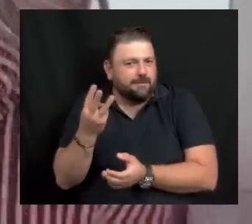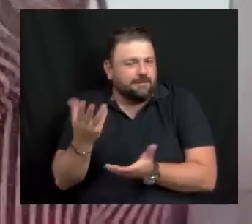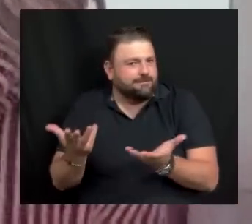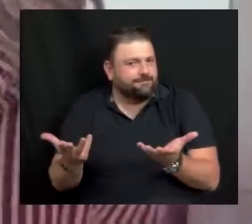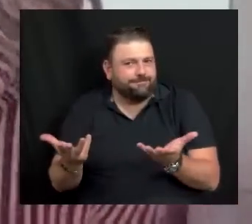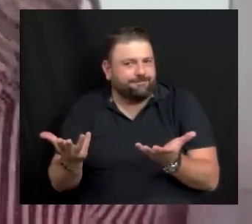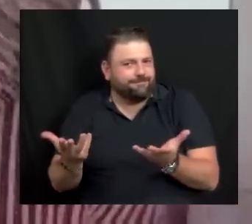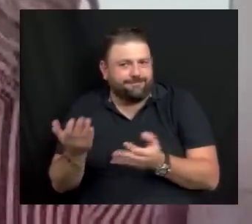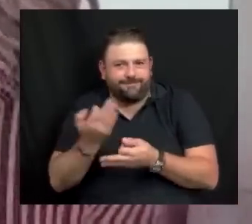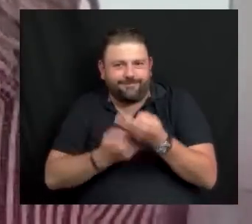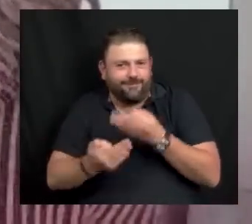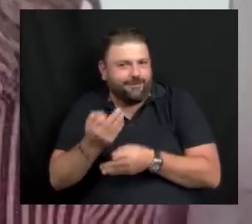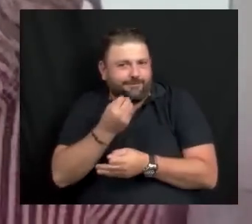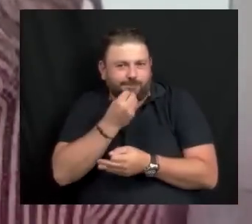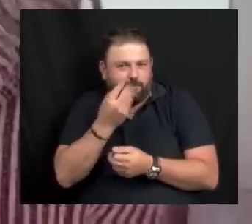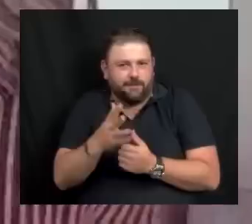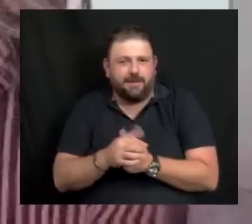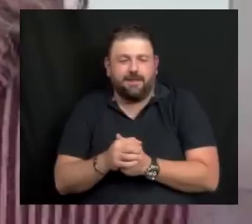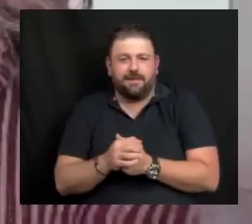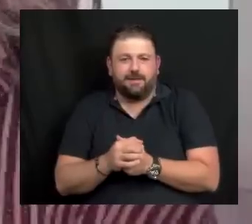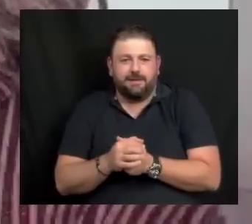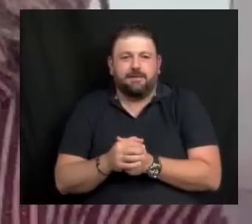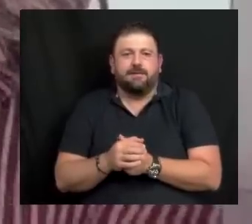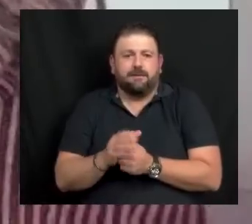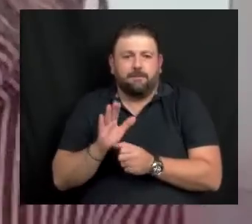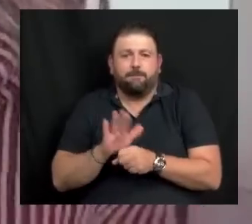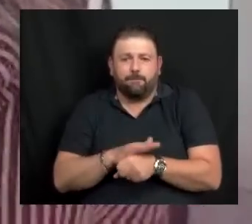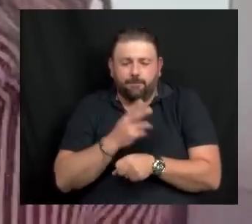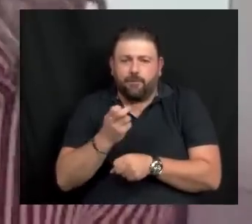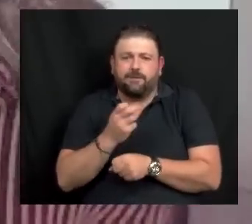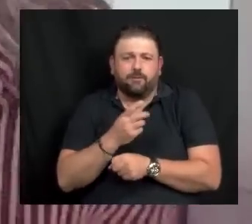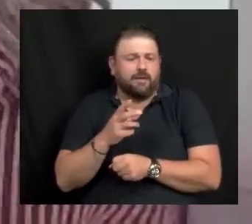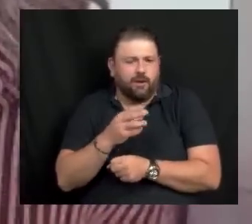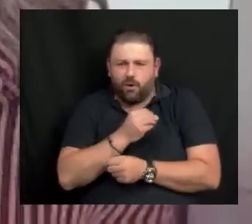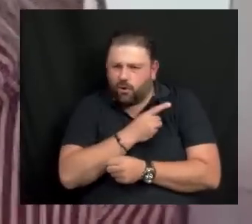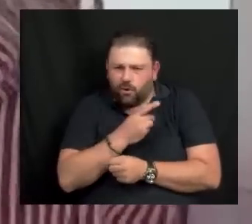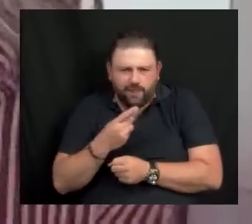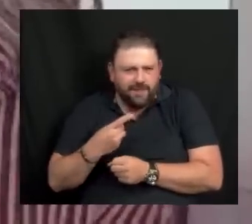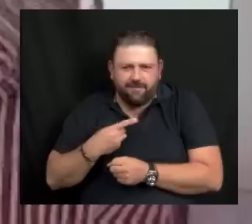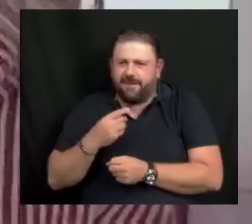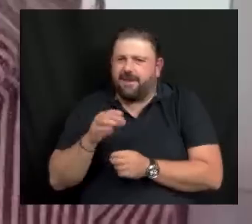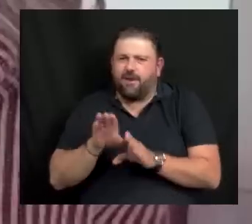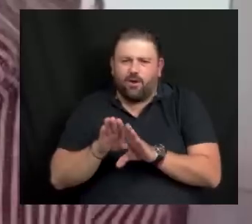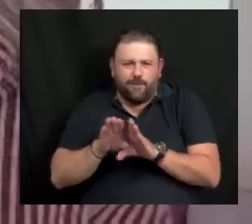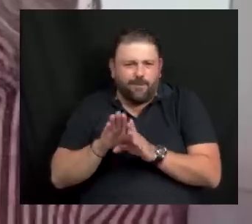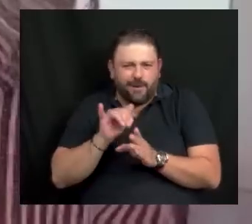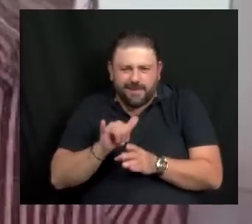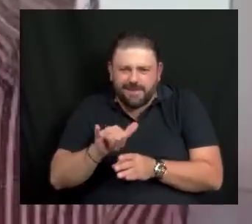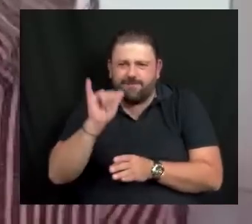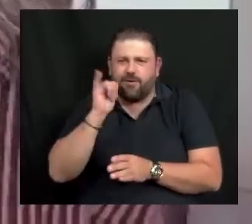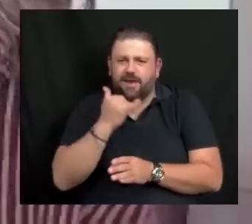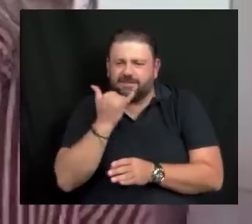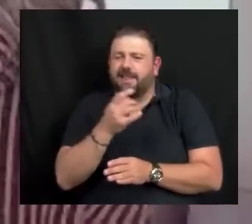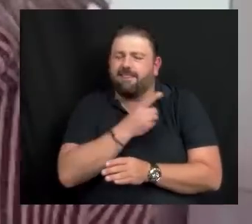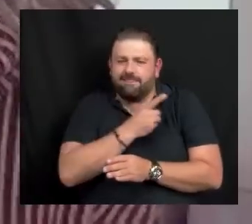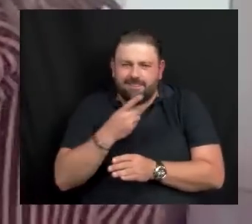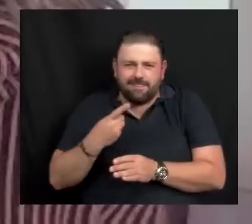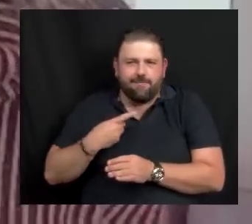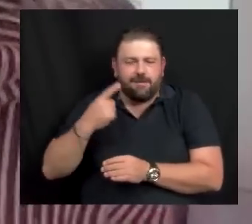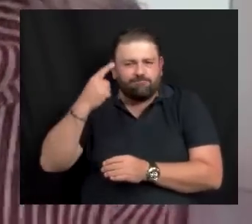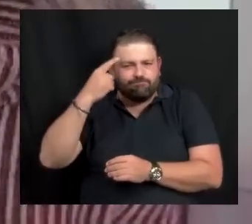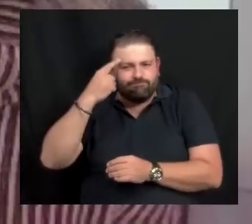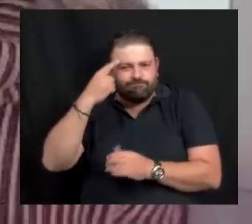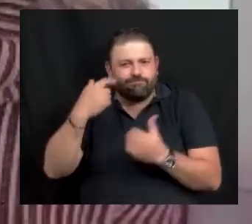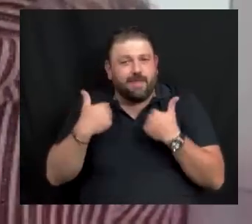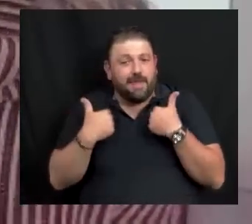decías. Es el año de no equivocarnos otra vez. Es el año de entender varias cosas